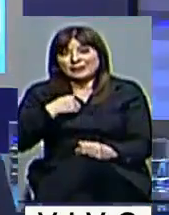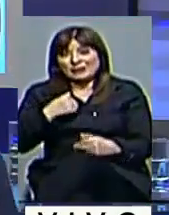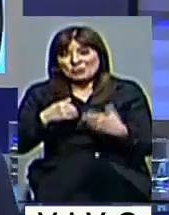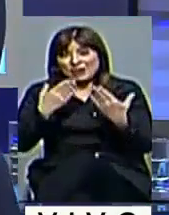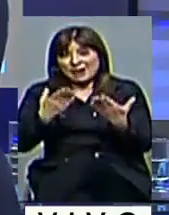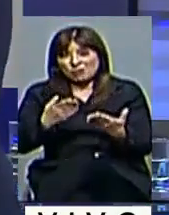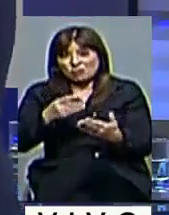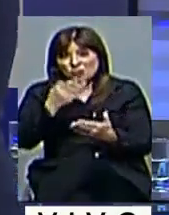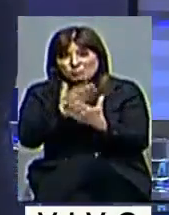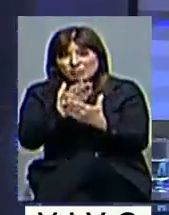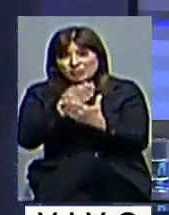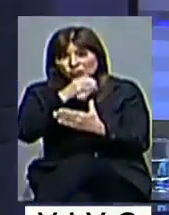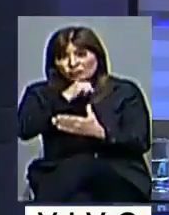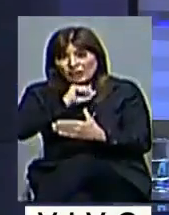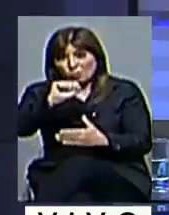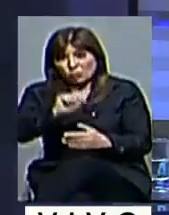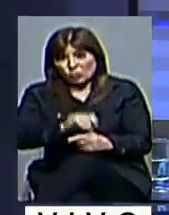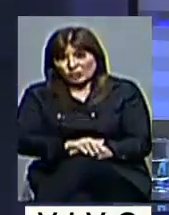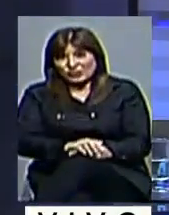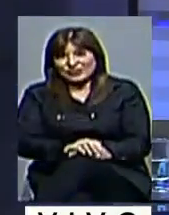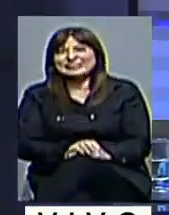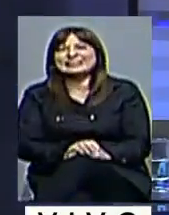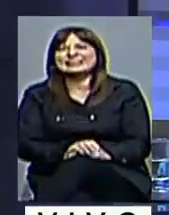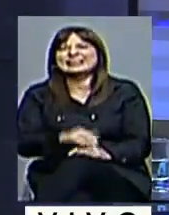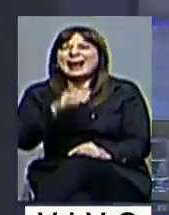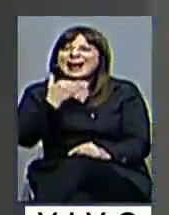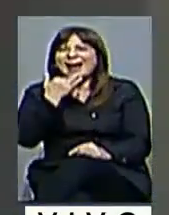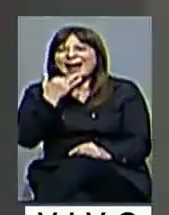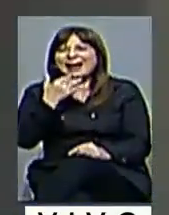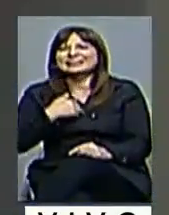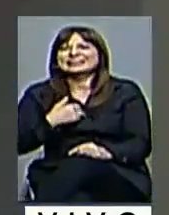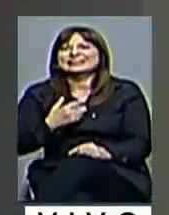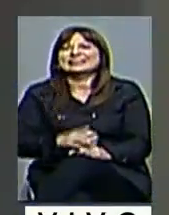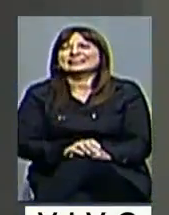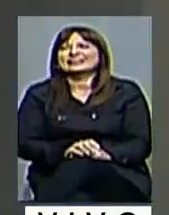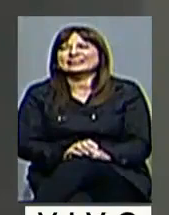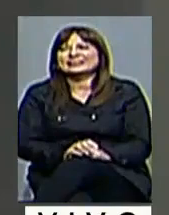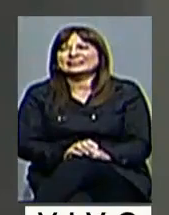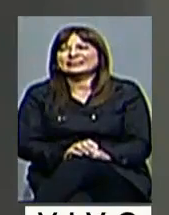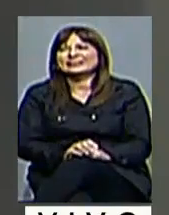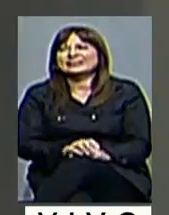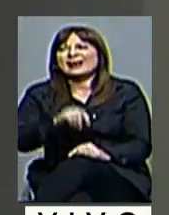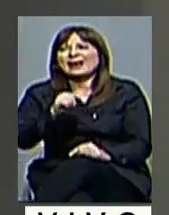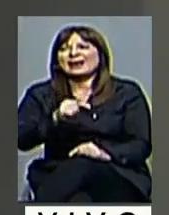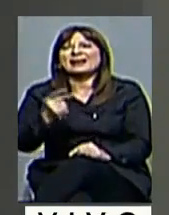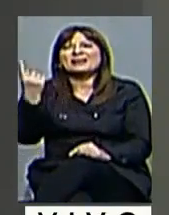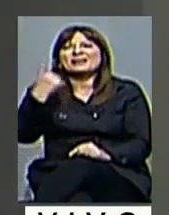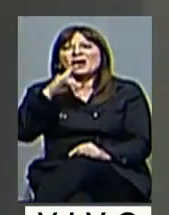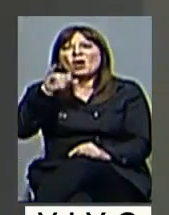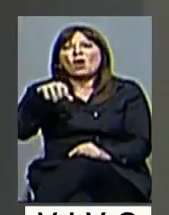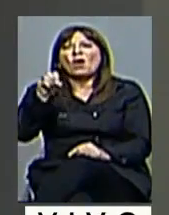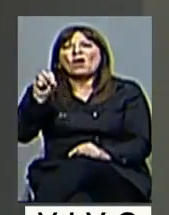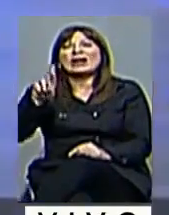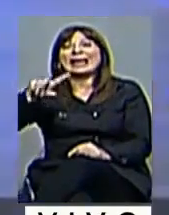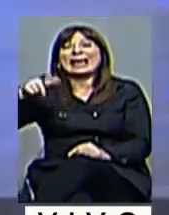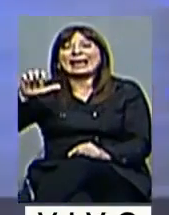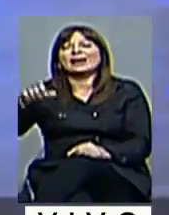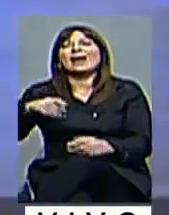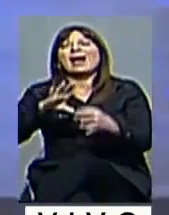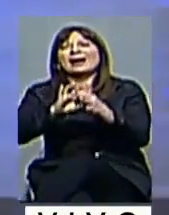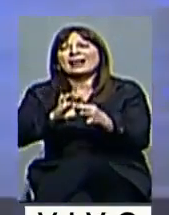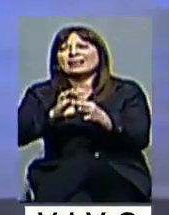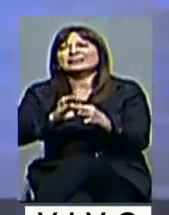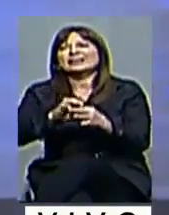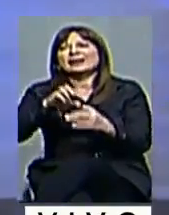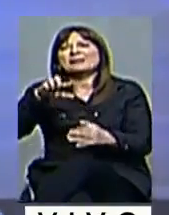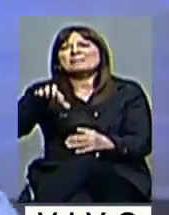Pascuero? Claro, ¿eh? Una cosa así. Que tiene para abajo. Ahí tiene Jorge, la cámara 2. Agradecer a Pablo Millas